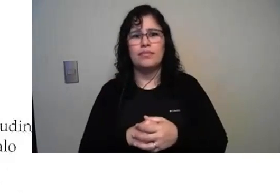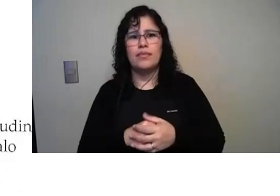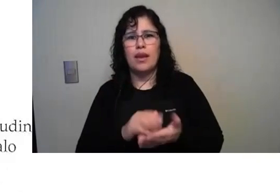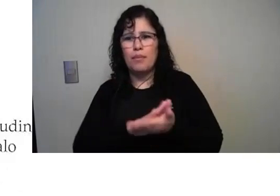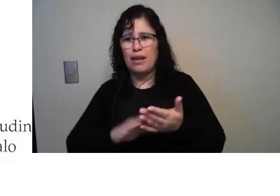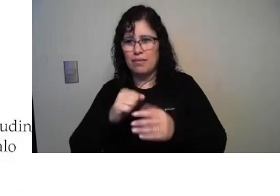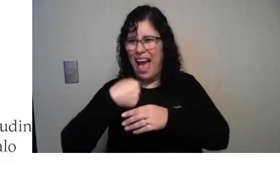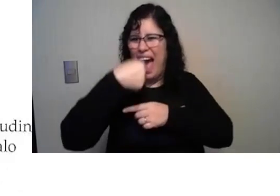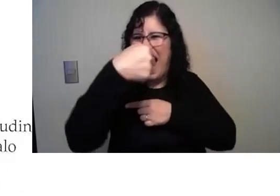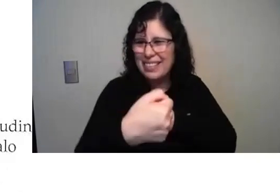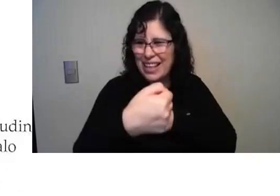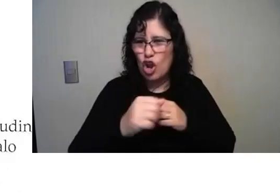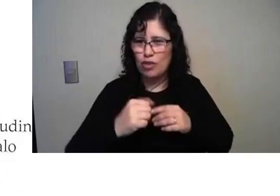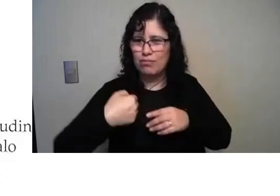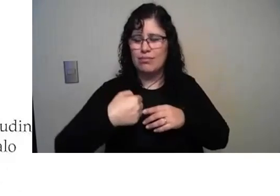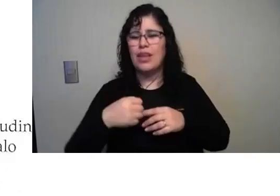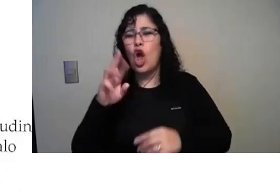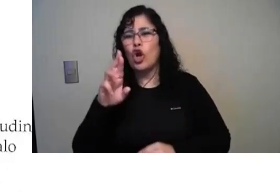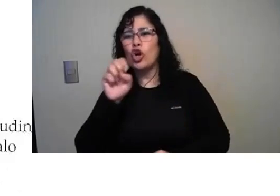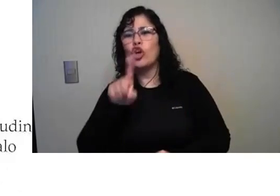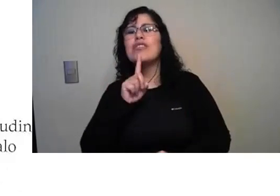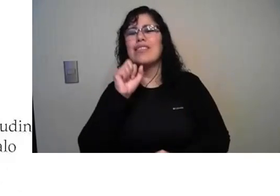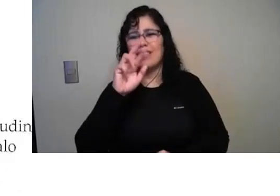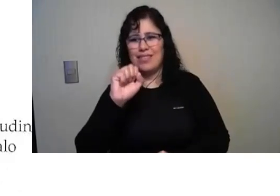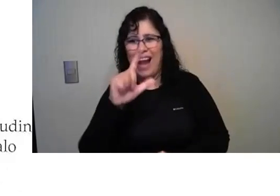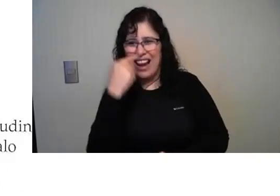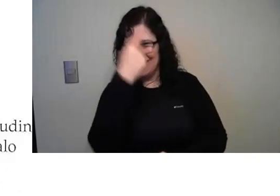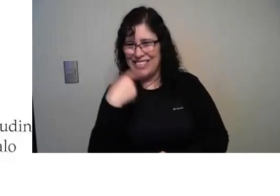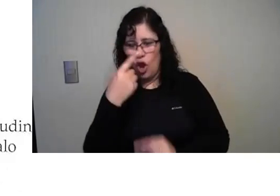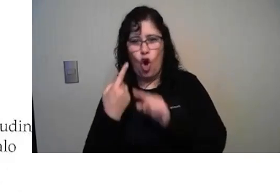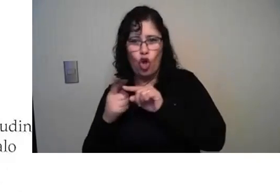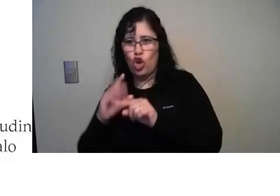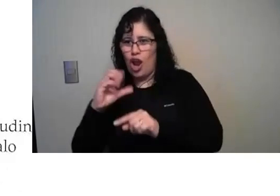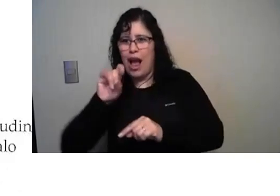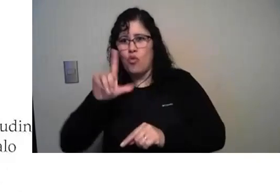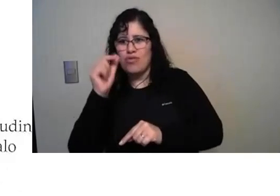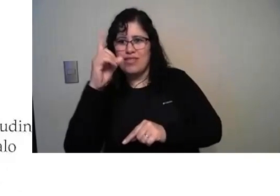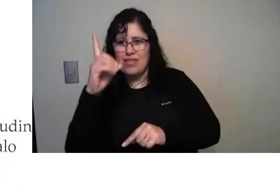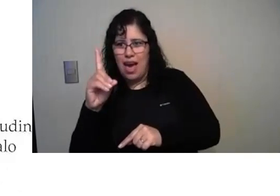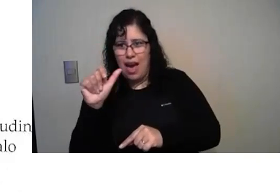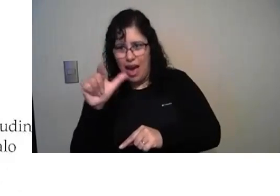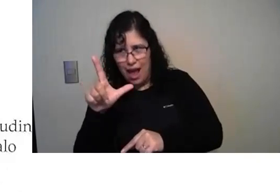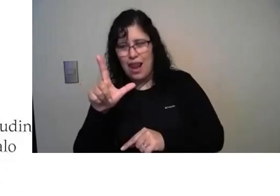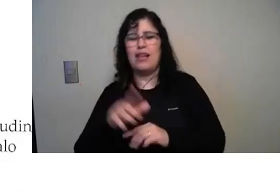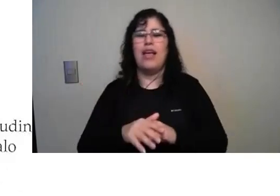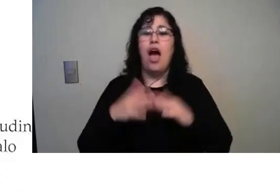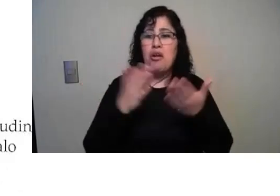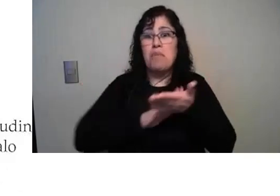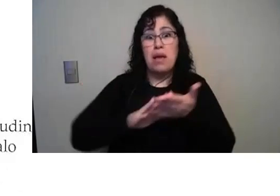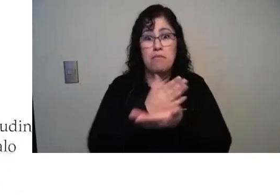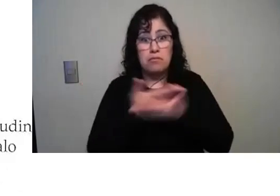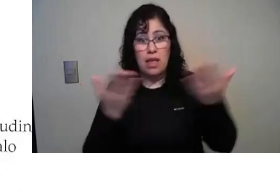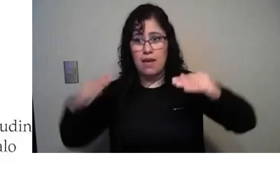anterior, bueno, en este caso lo denominan rostral, y esto será caudal. Entonces, cuando tengan un corte, en este